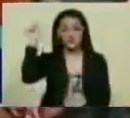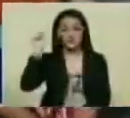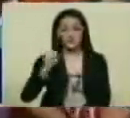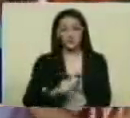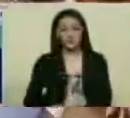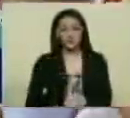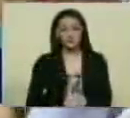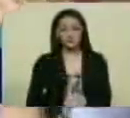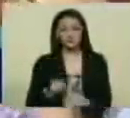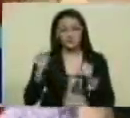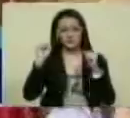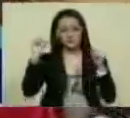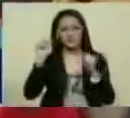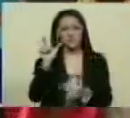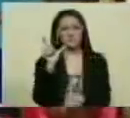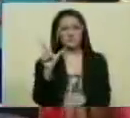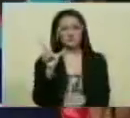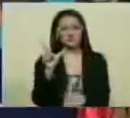el PSUV!